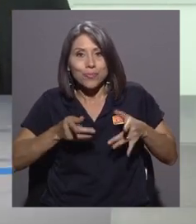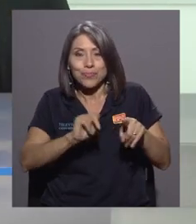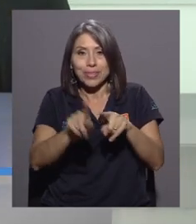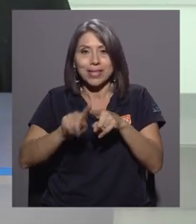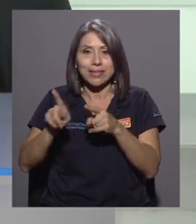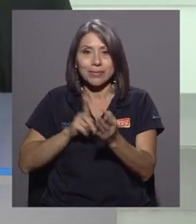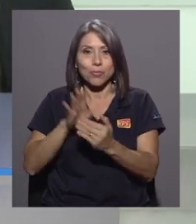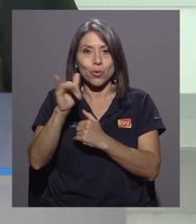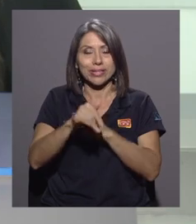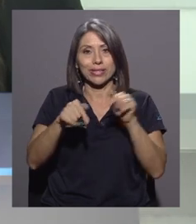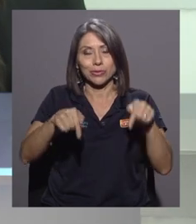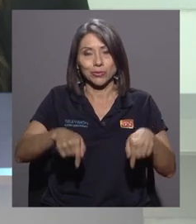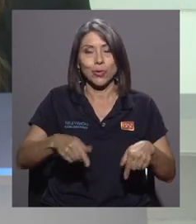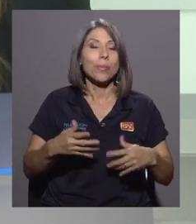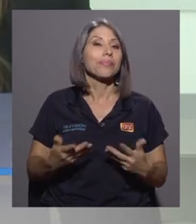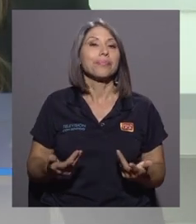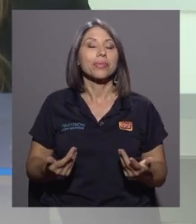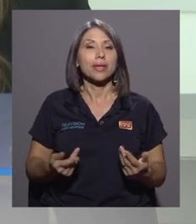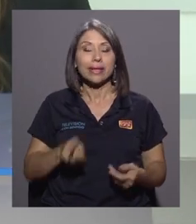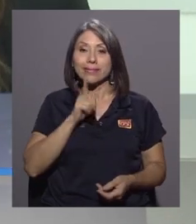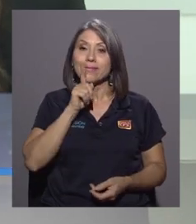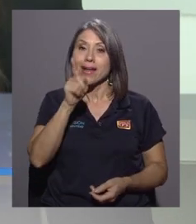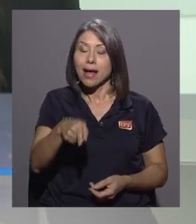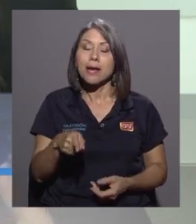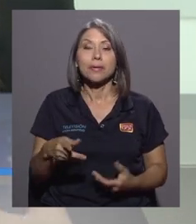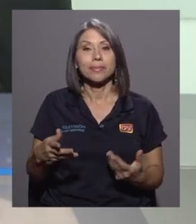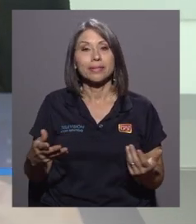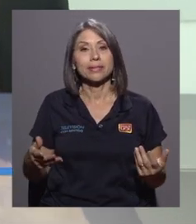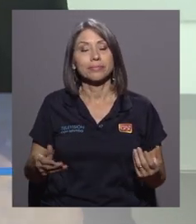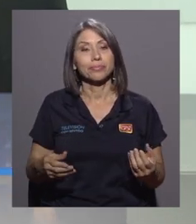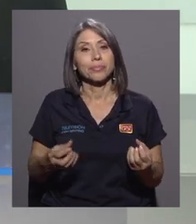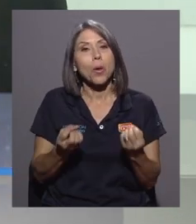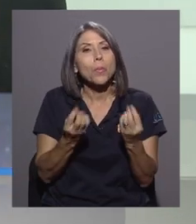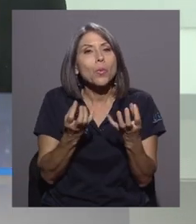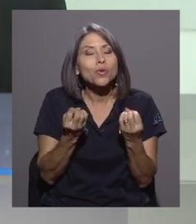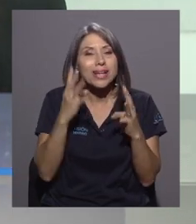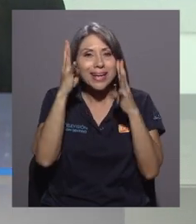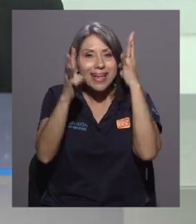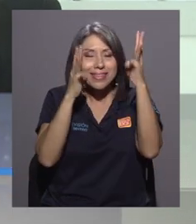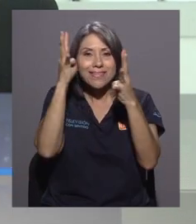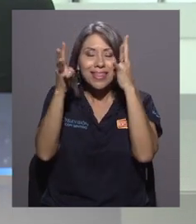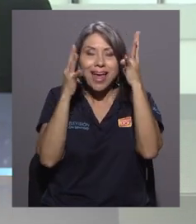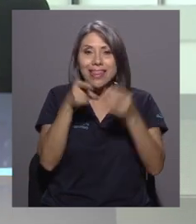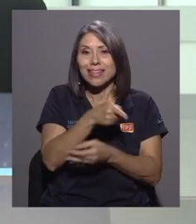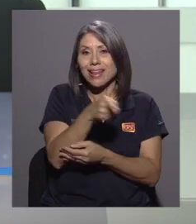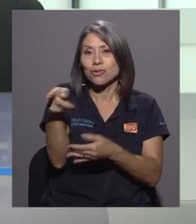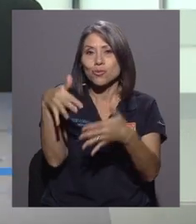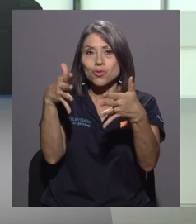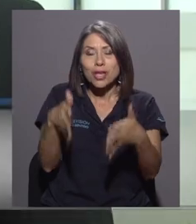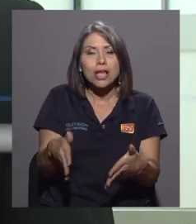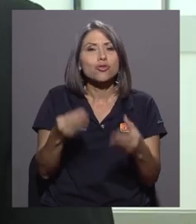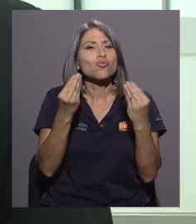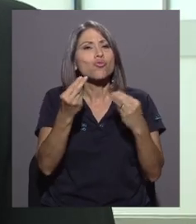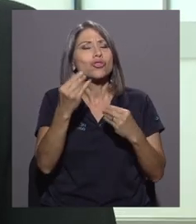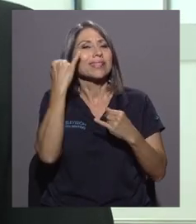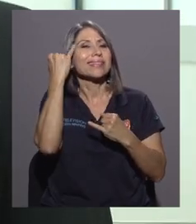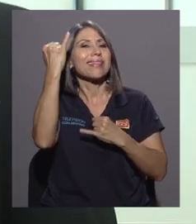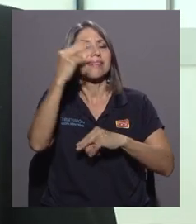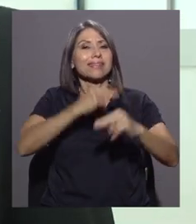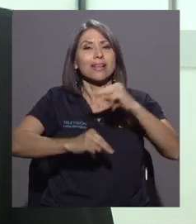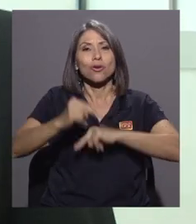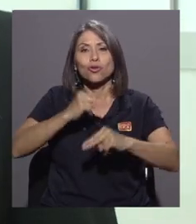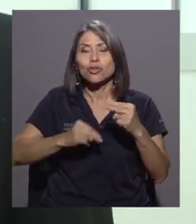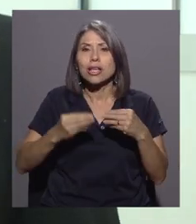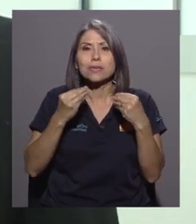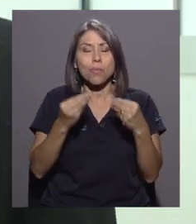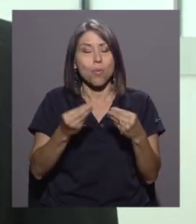están presentando el día de hoy y realmente mucha creatividad de parte de los muchachos, emprendimientos, muy